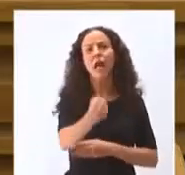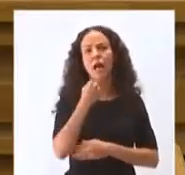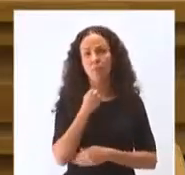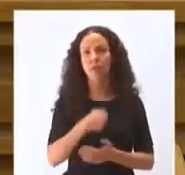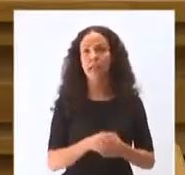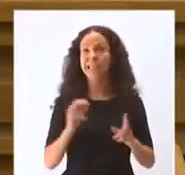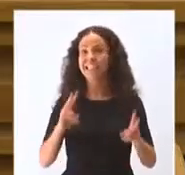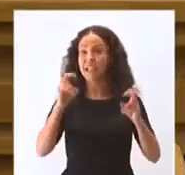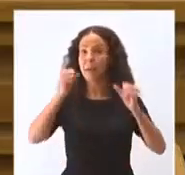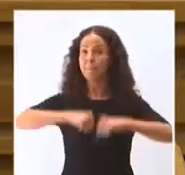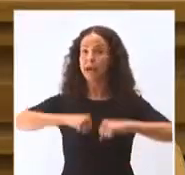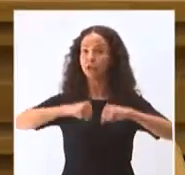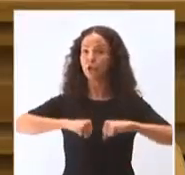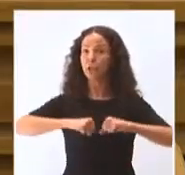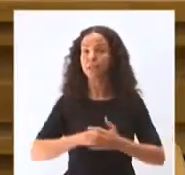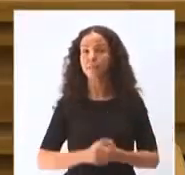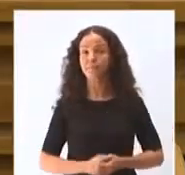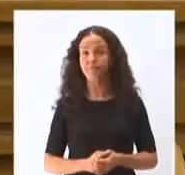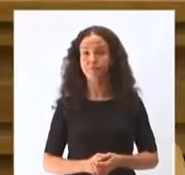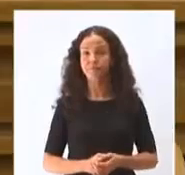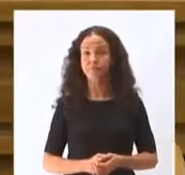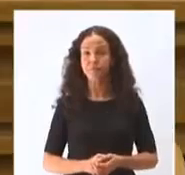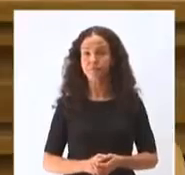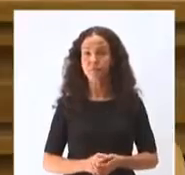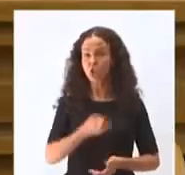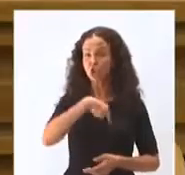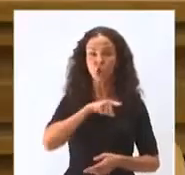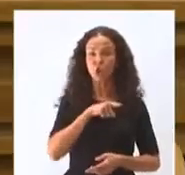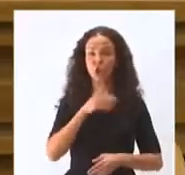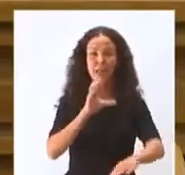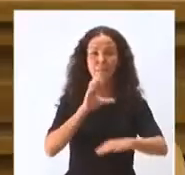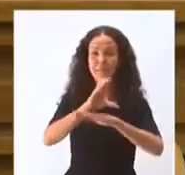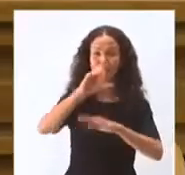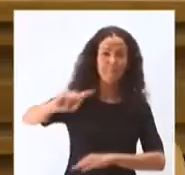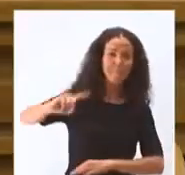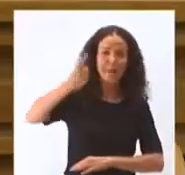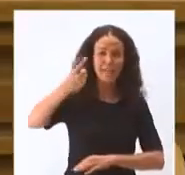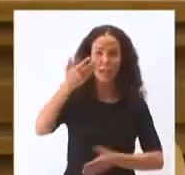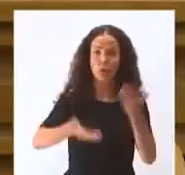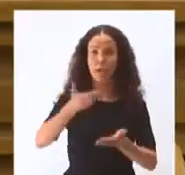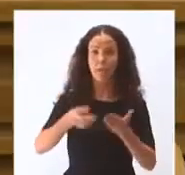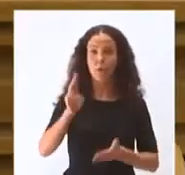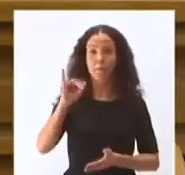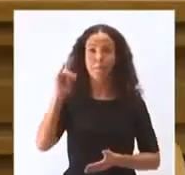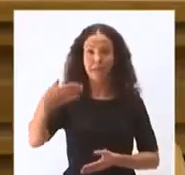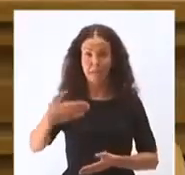mayores somos en la que más invierte en mayores en relación con el producto además